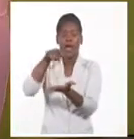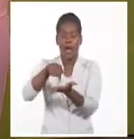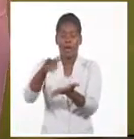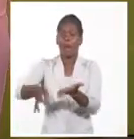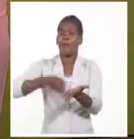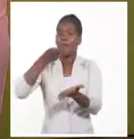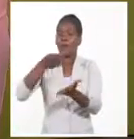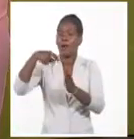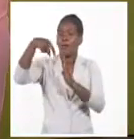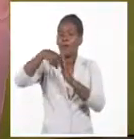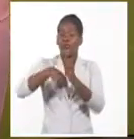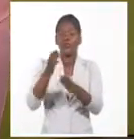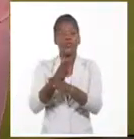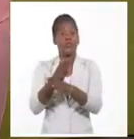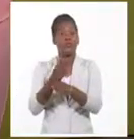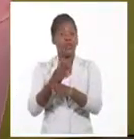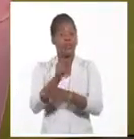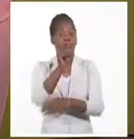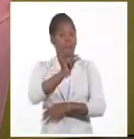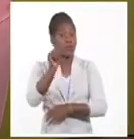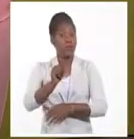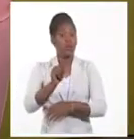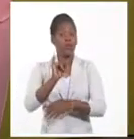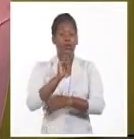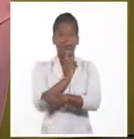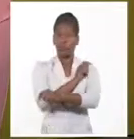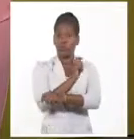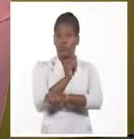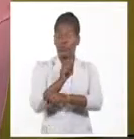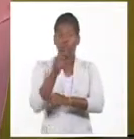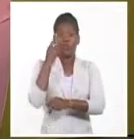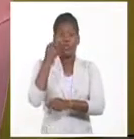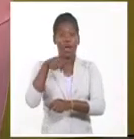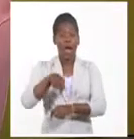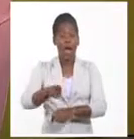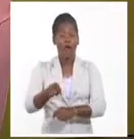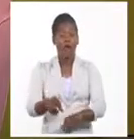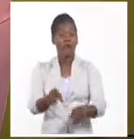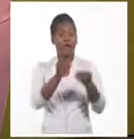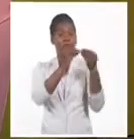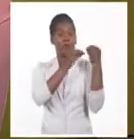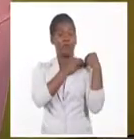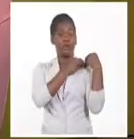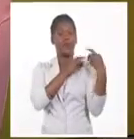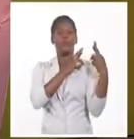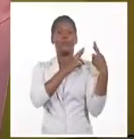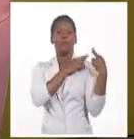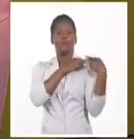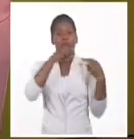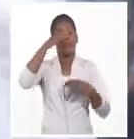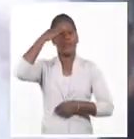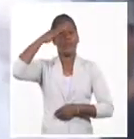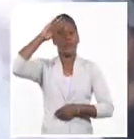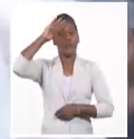generaciones. Algunos de ellos actualmente asumen la dirección de importantes instituciones culturales de nuestro país.